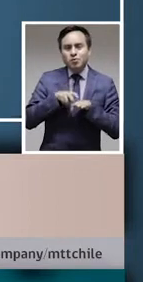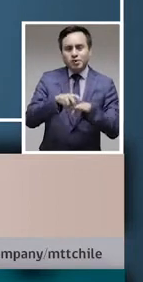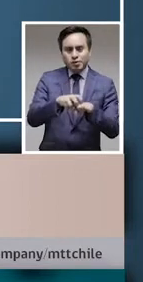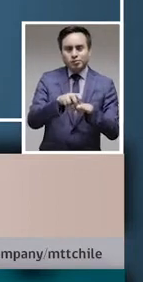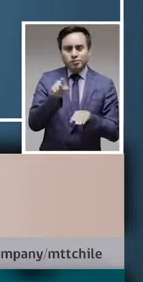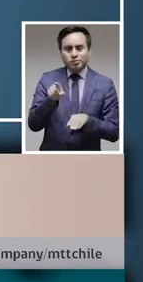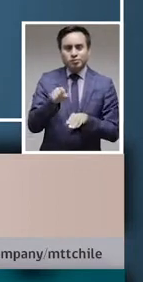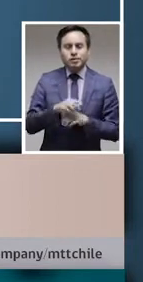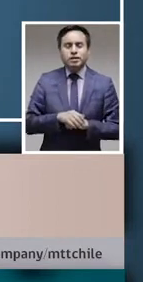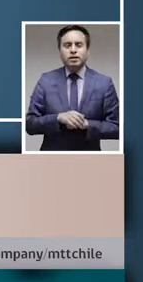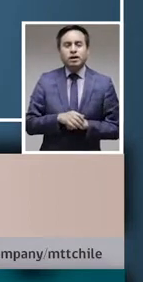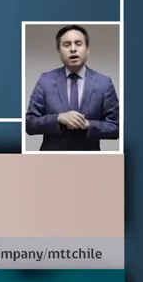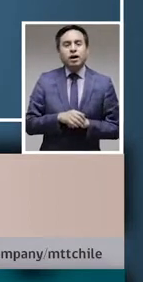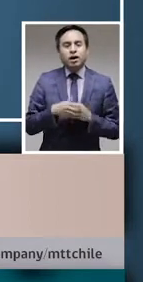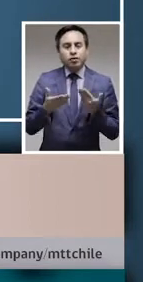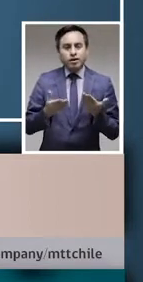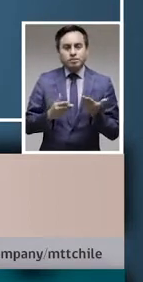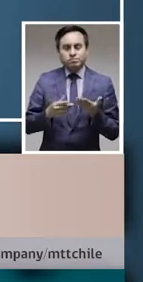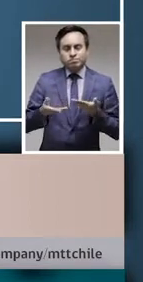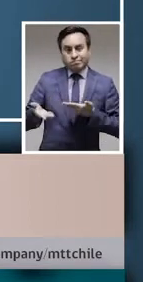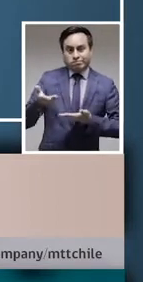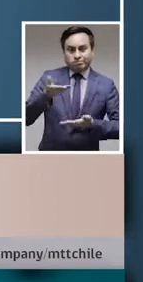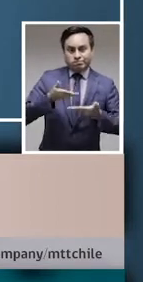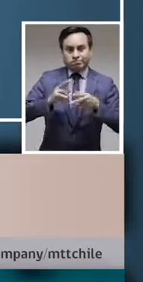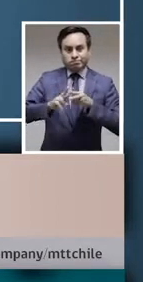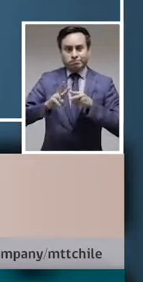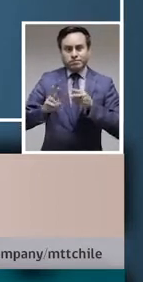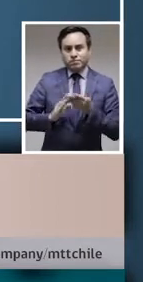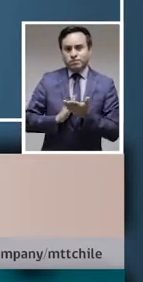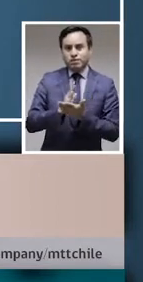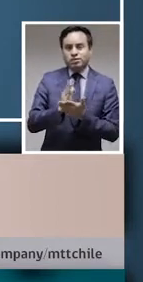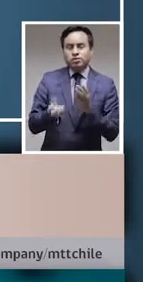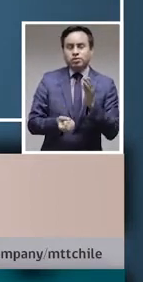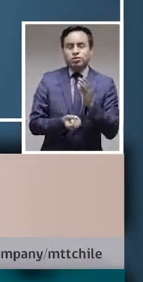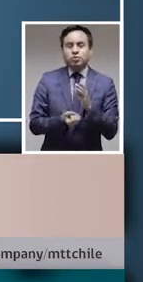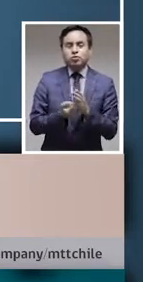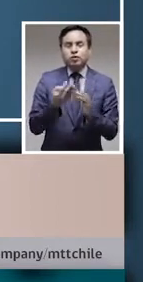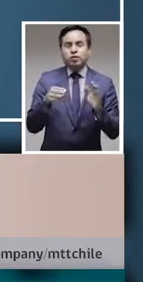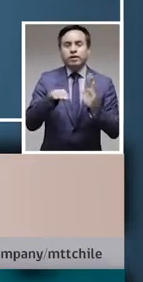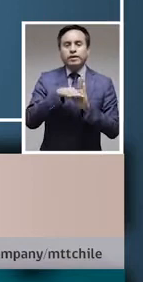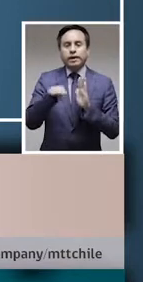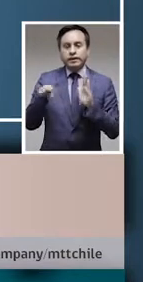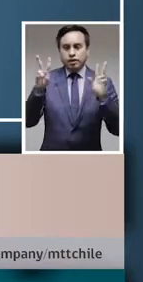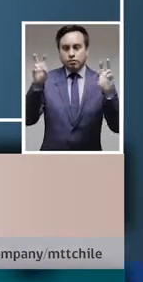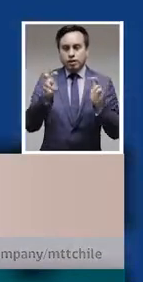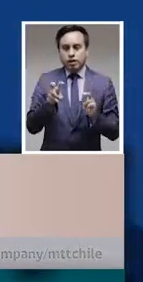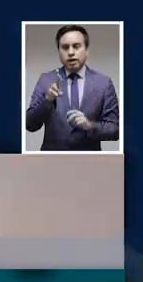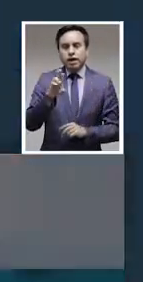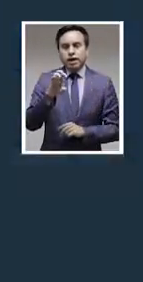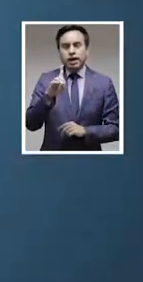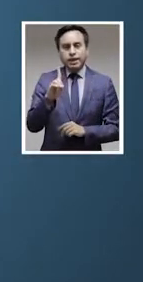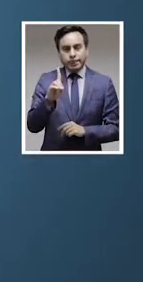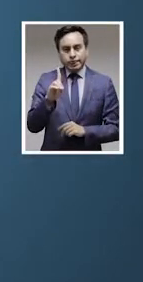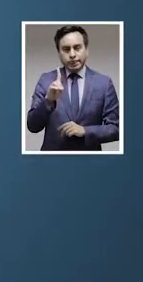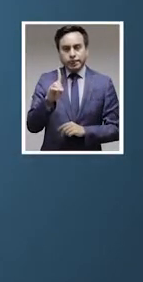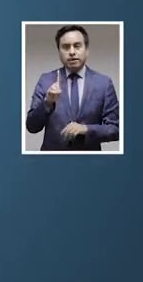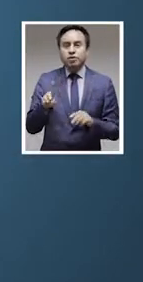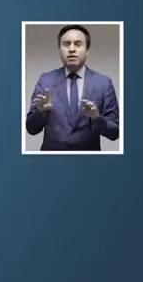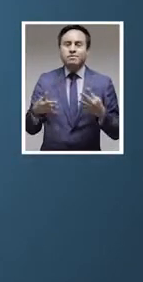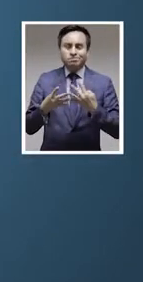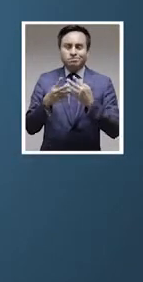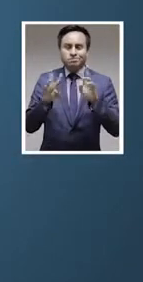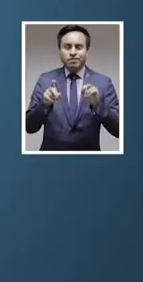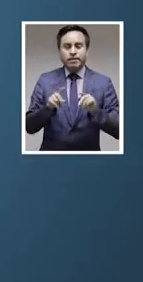Queremos ponernos al día y hemos partido con un nuevo estándar, el estándar red que en